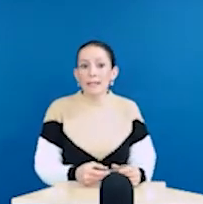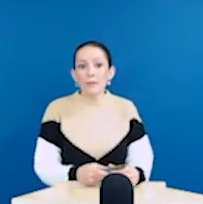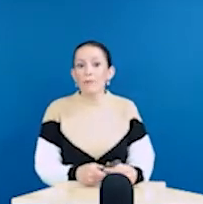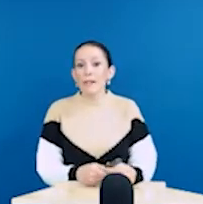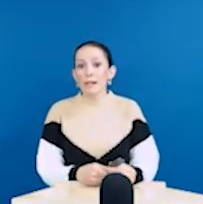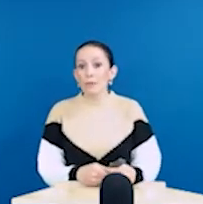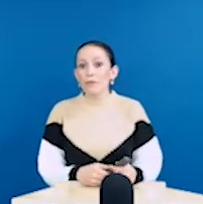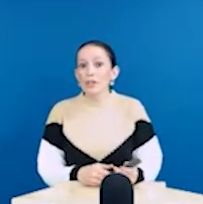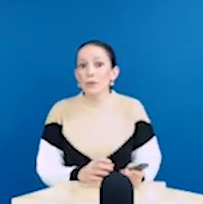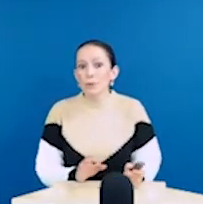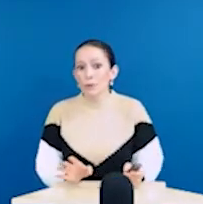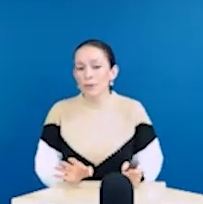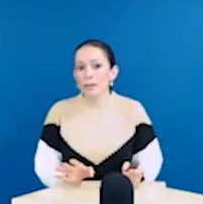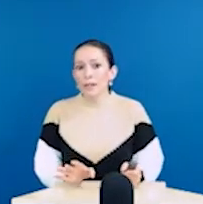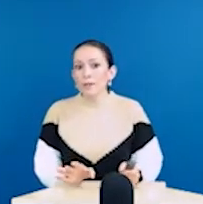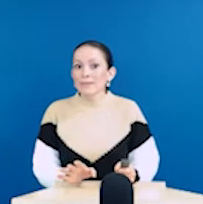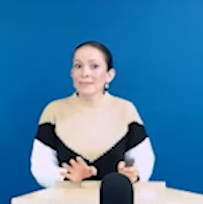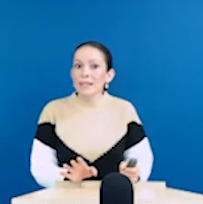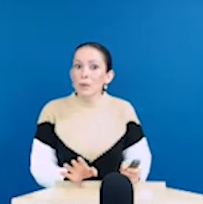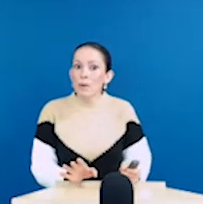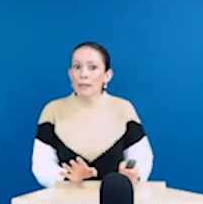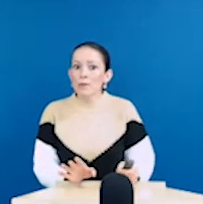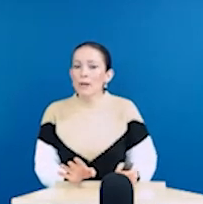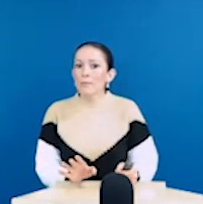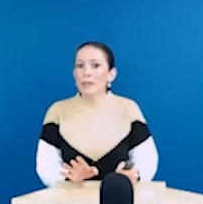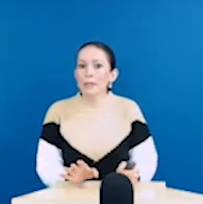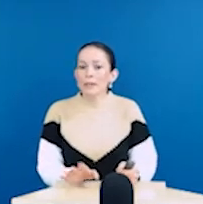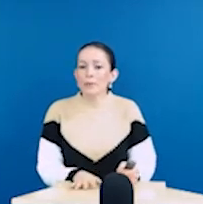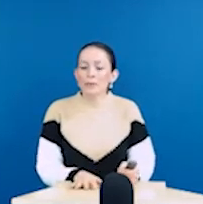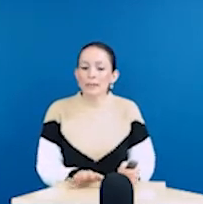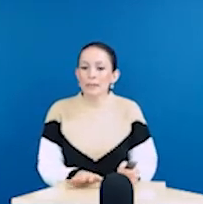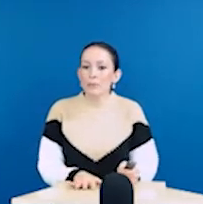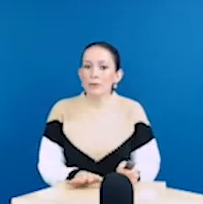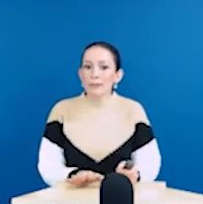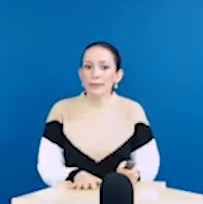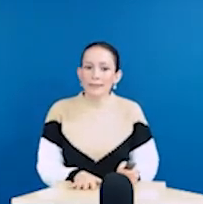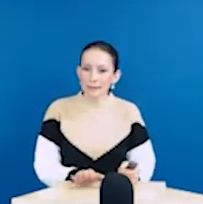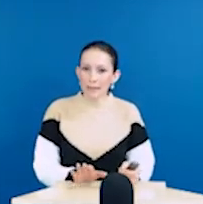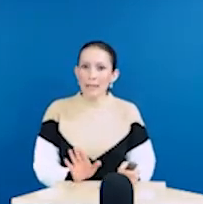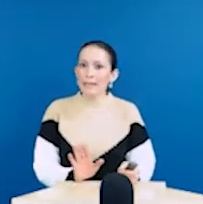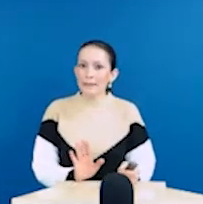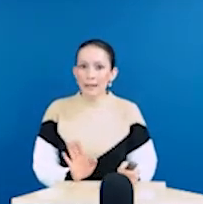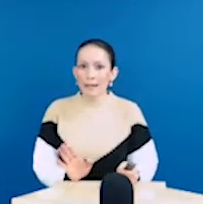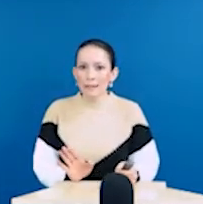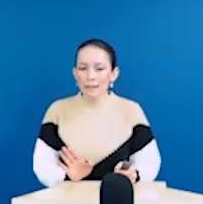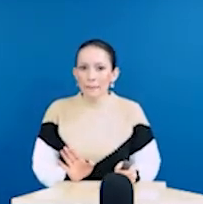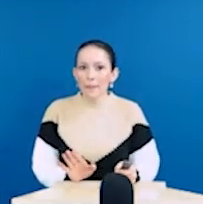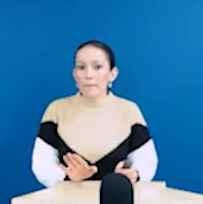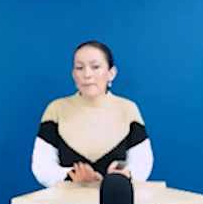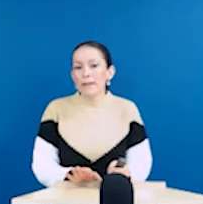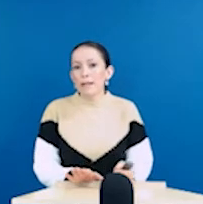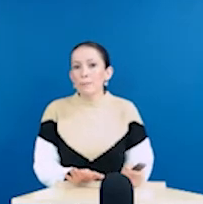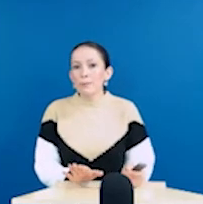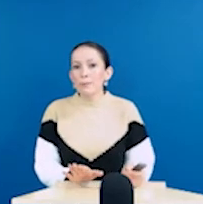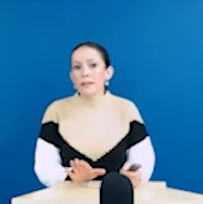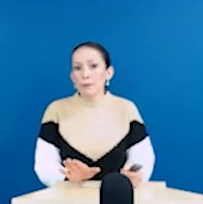no está de obviarlos ninguno. Entonces, de acuerdo al medicamento que esté tomando el paciente, sea el que sea,